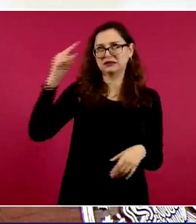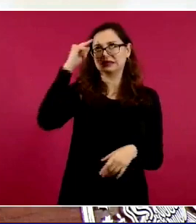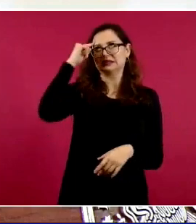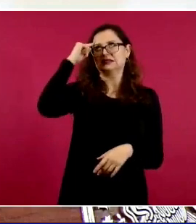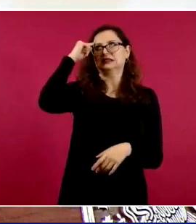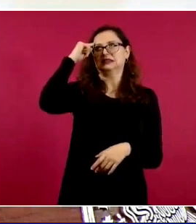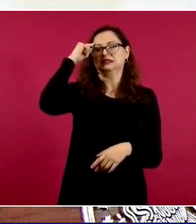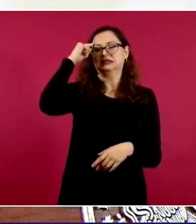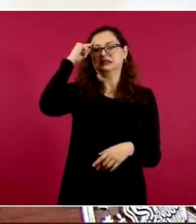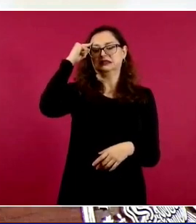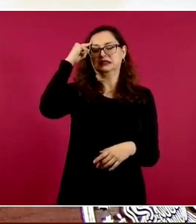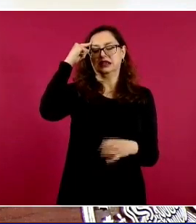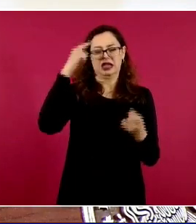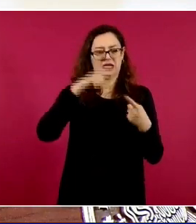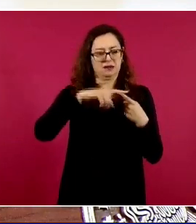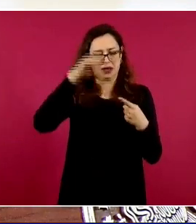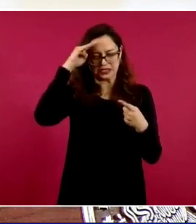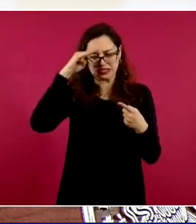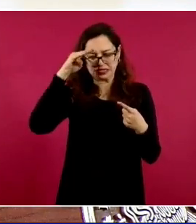en